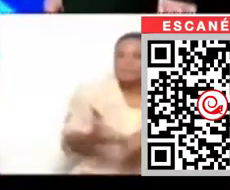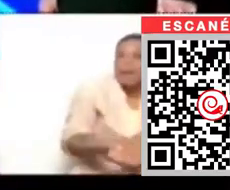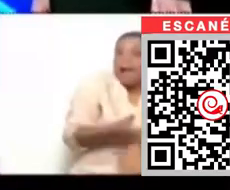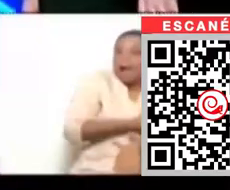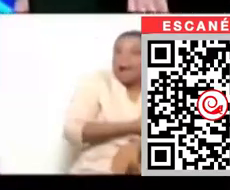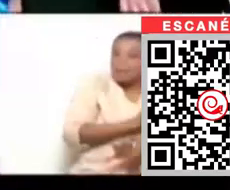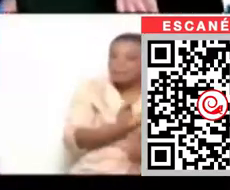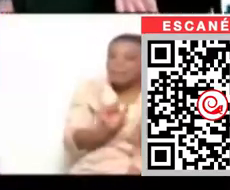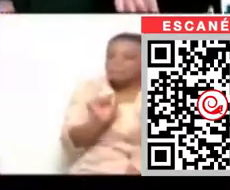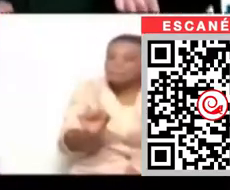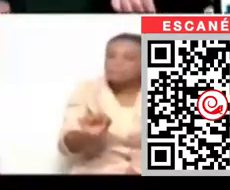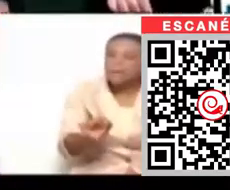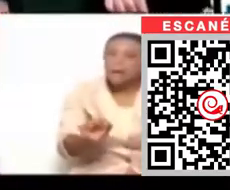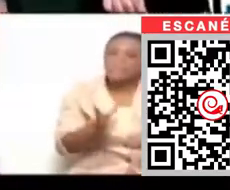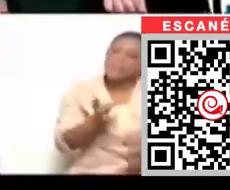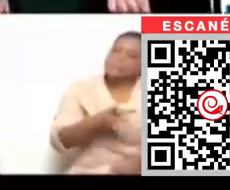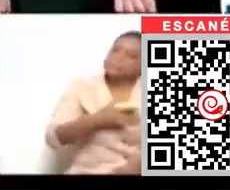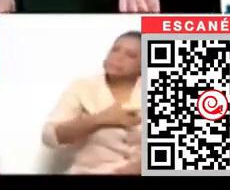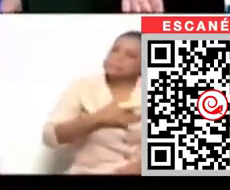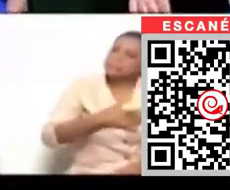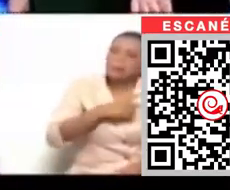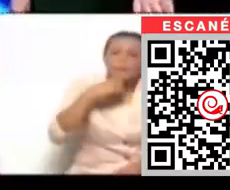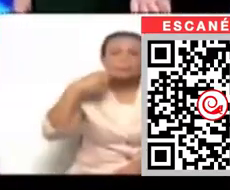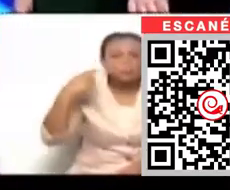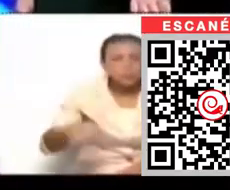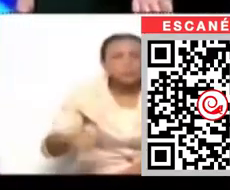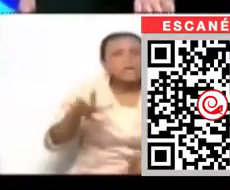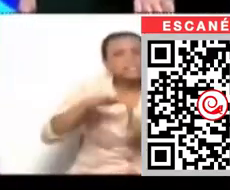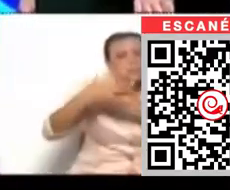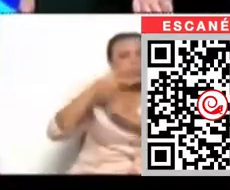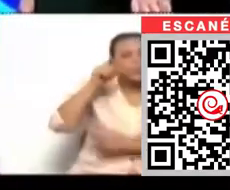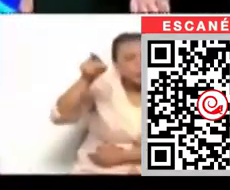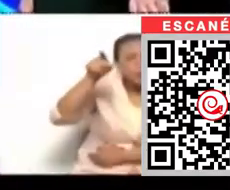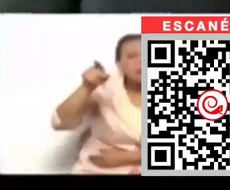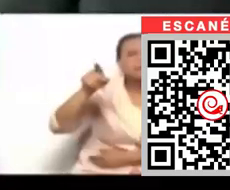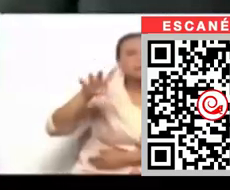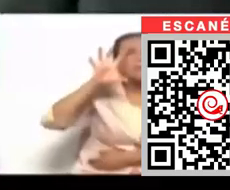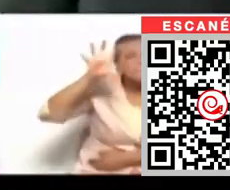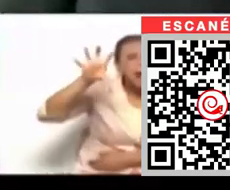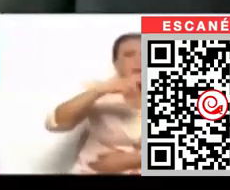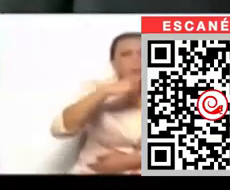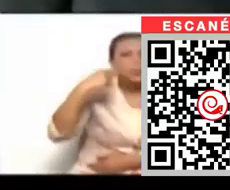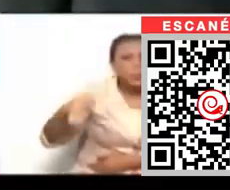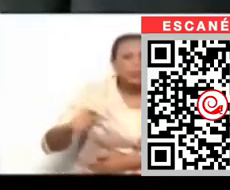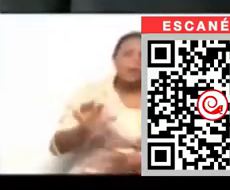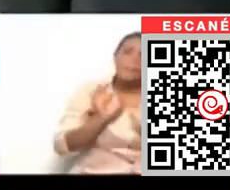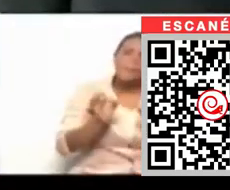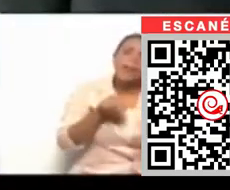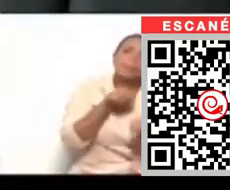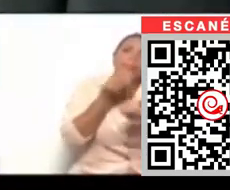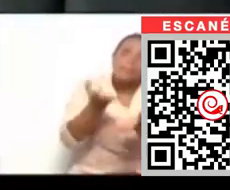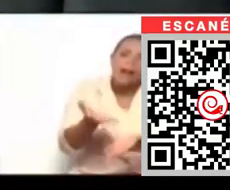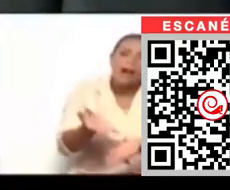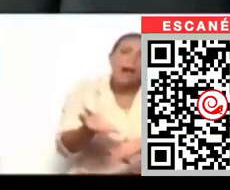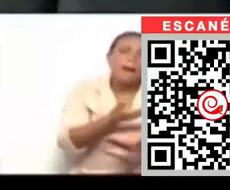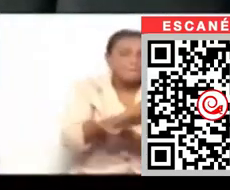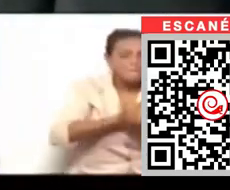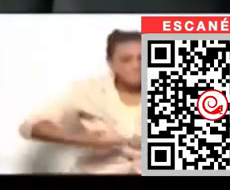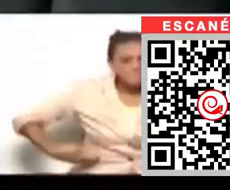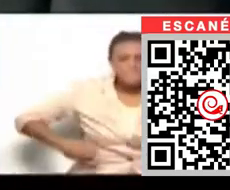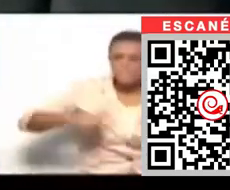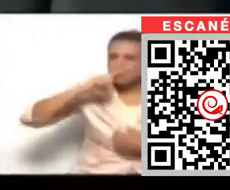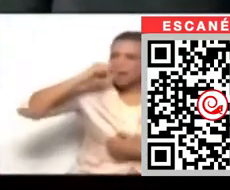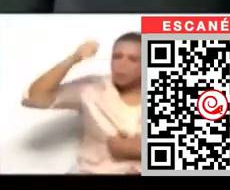tema, pero es que me duele mucho lo que pasó en Moscú. Yo quiero que usted le transmita de manera muy especial a nuestro hermano